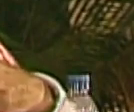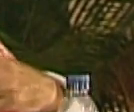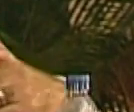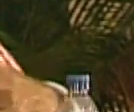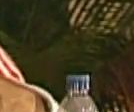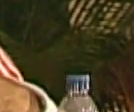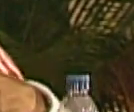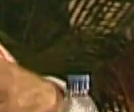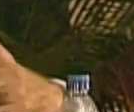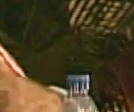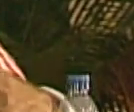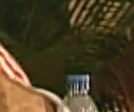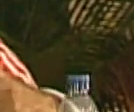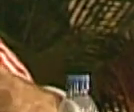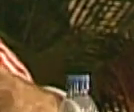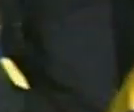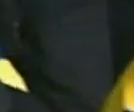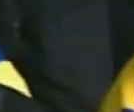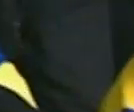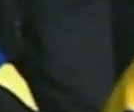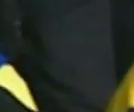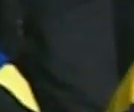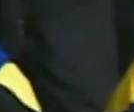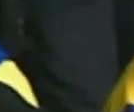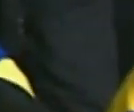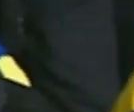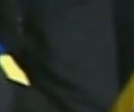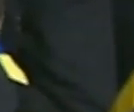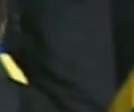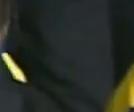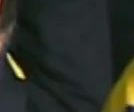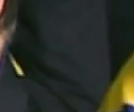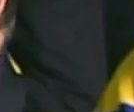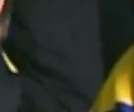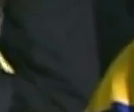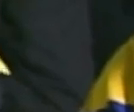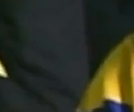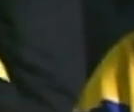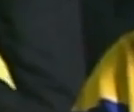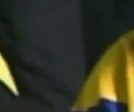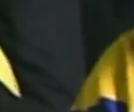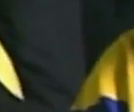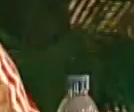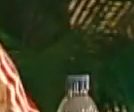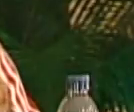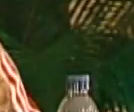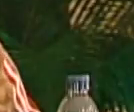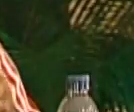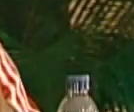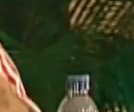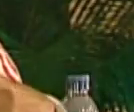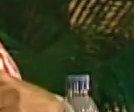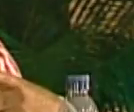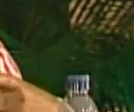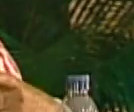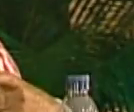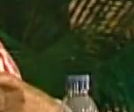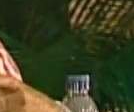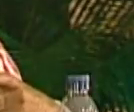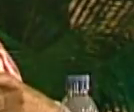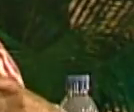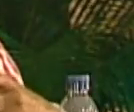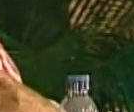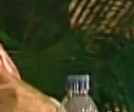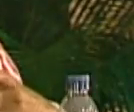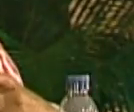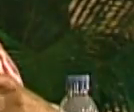lo sistematizamos, un papelito. Le explicaba al comandante Chávez, porque nunca se me olvidó. Un papelito de una señora a medio escribir,